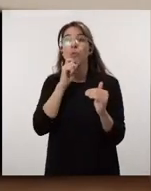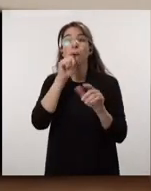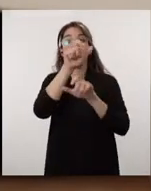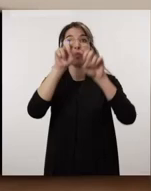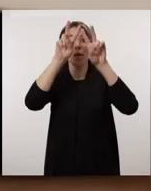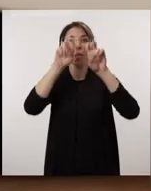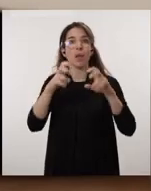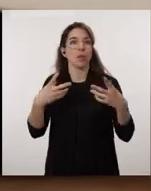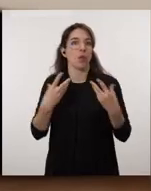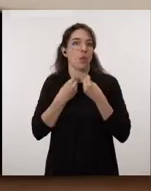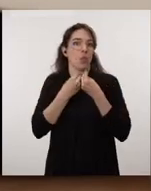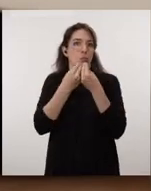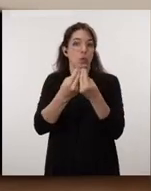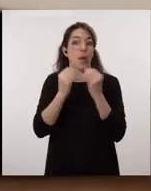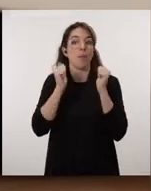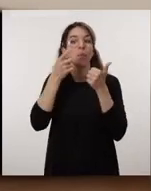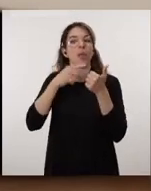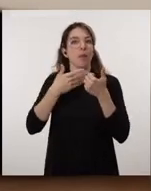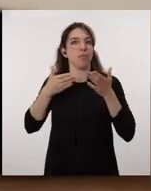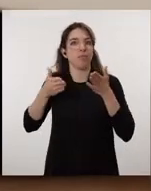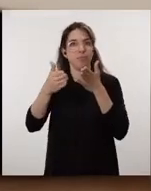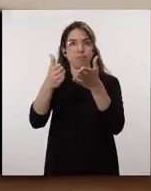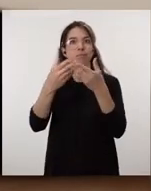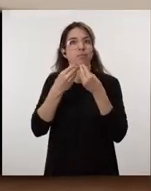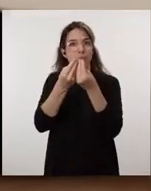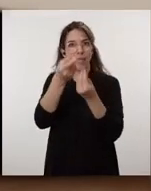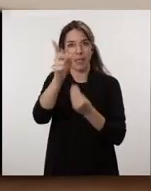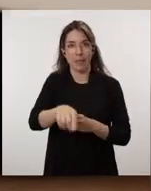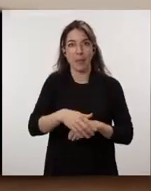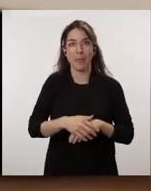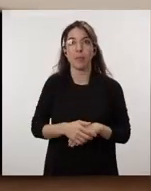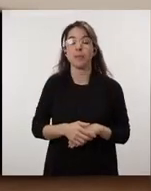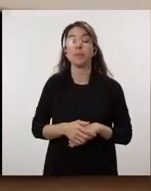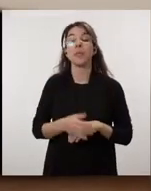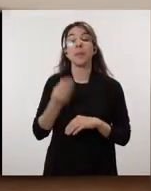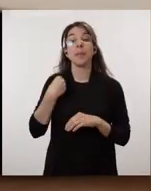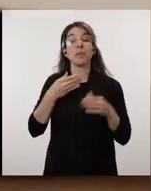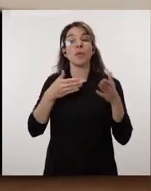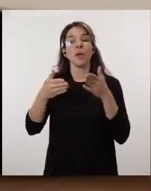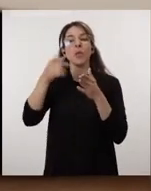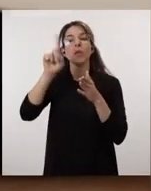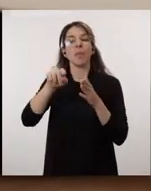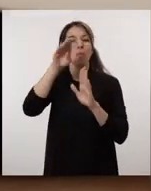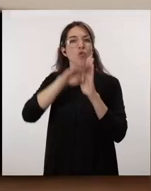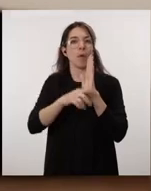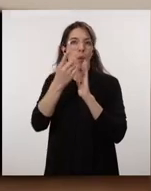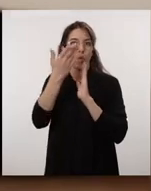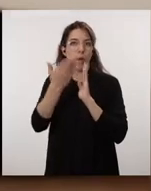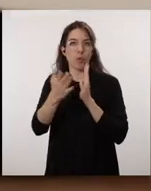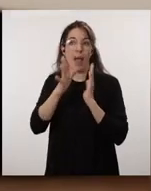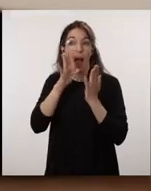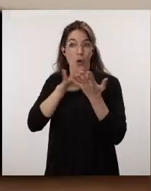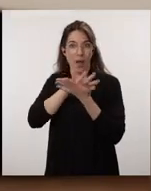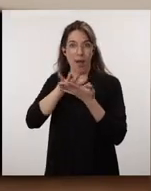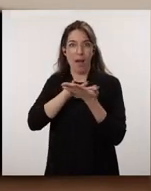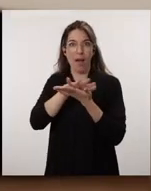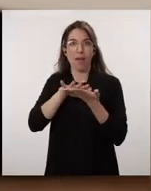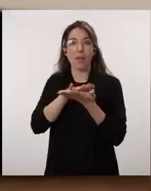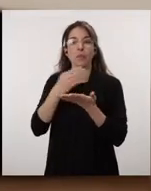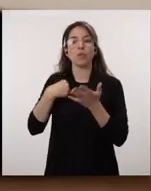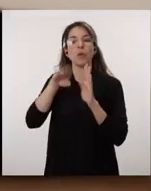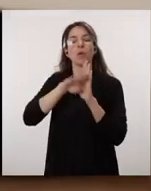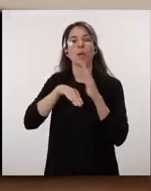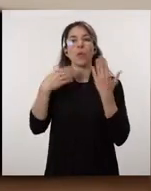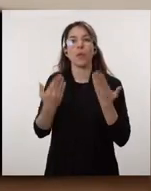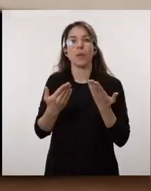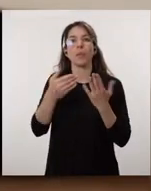investigadores o acompañándolos durante todo el camino por ese camino en ese camino también hay un programa importante que sobre el que vamos a hablar ahora